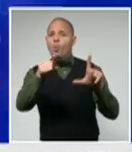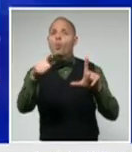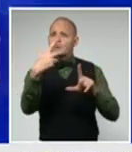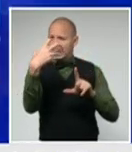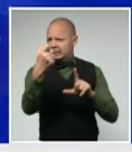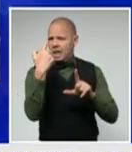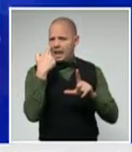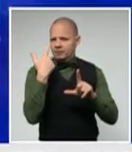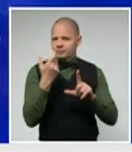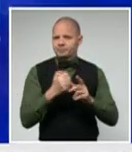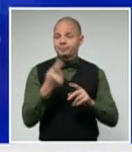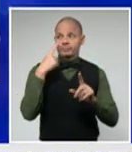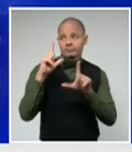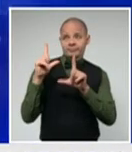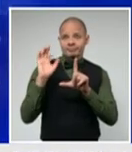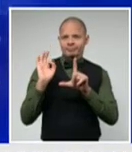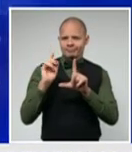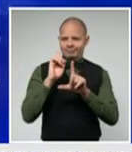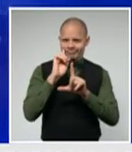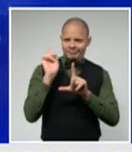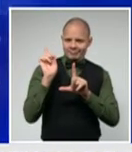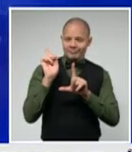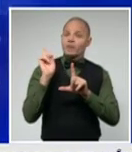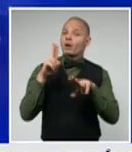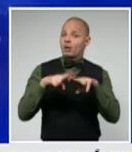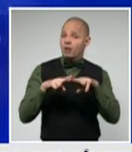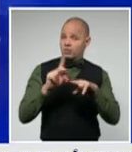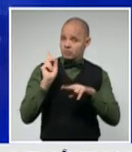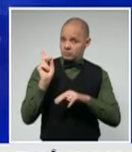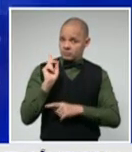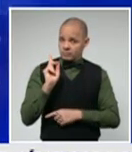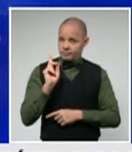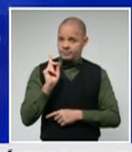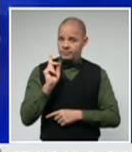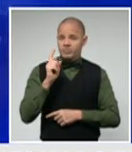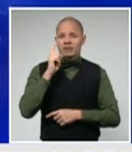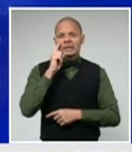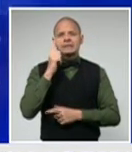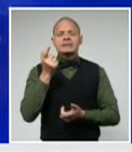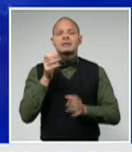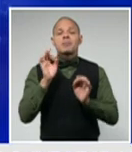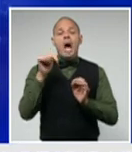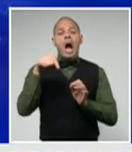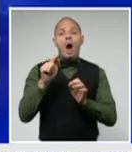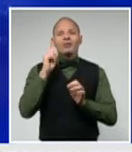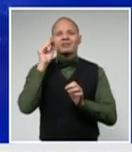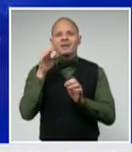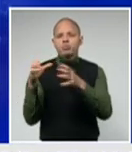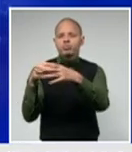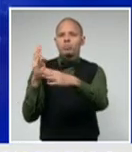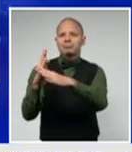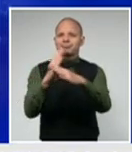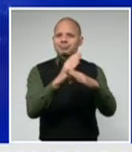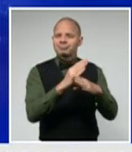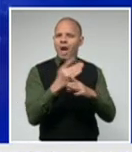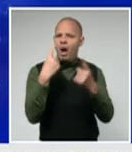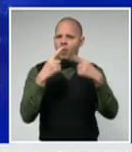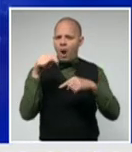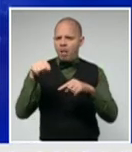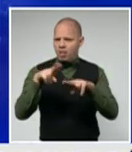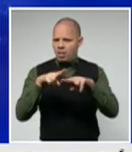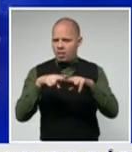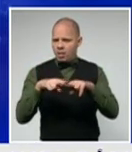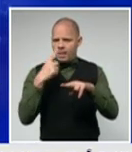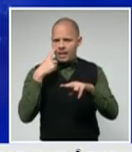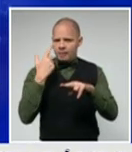gráficamente en los mapas. Esta es La Habana. Estos son los eventos de transmisión local de La Habana,